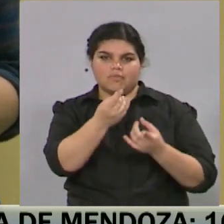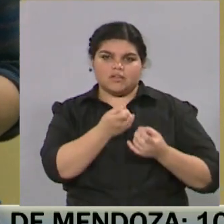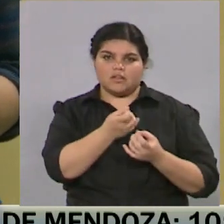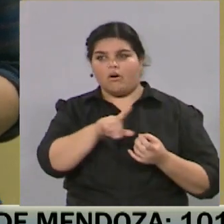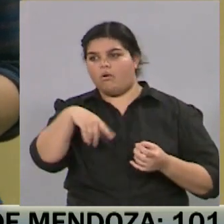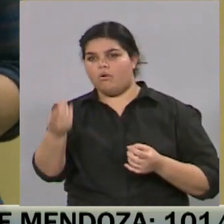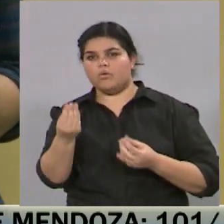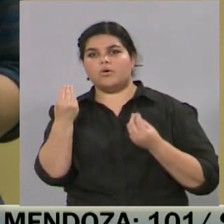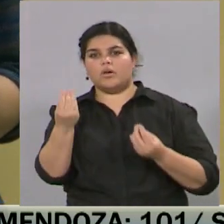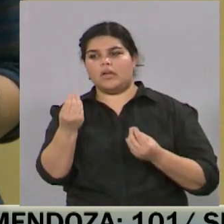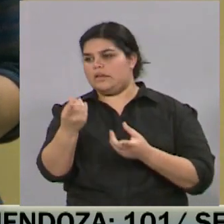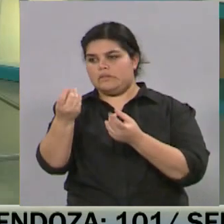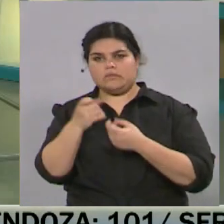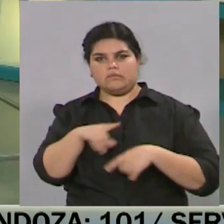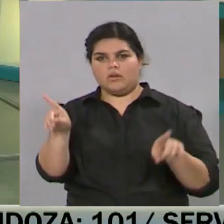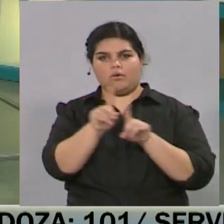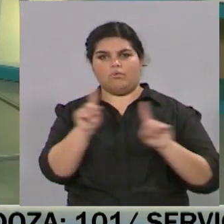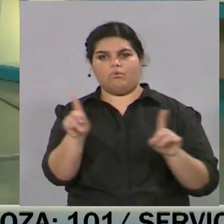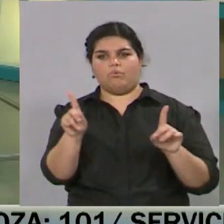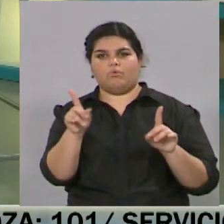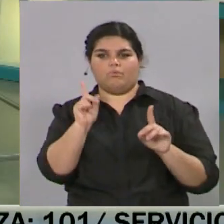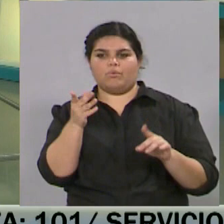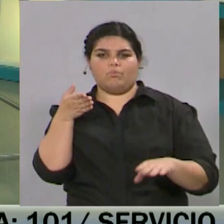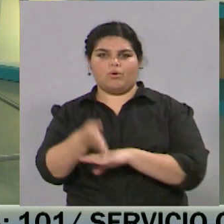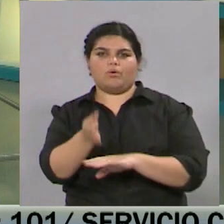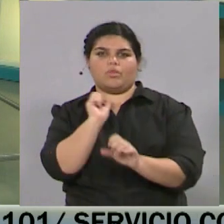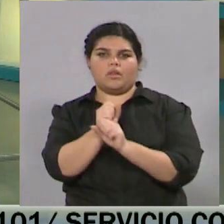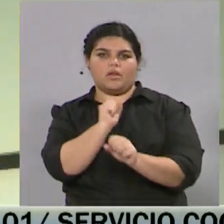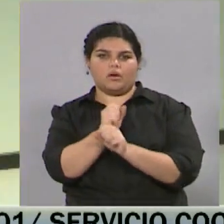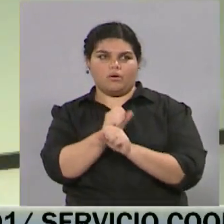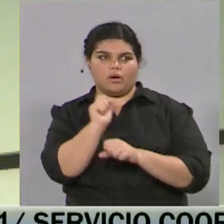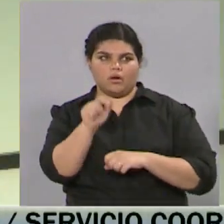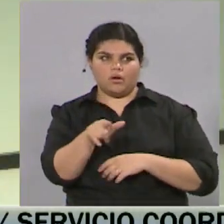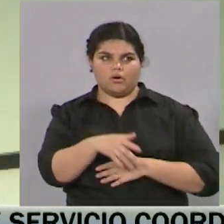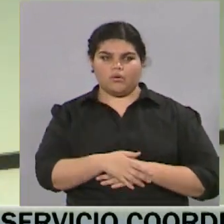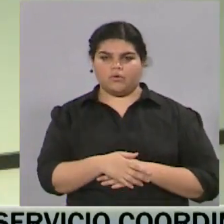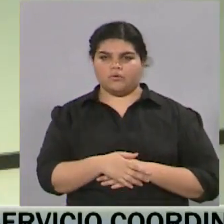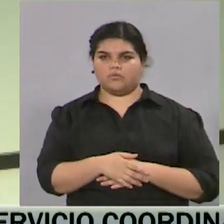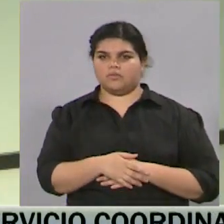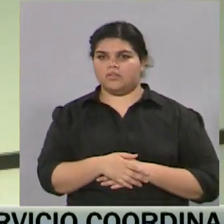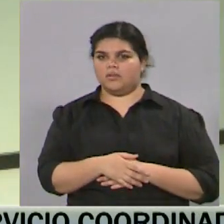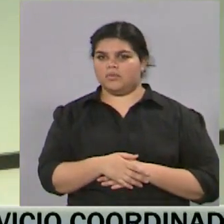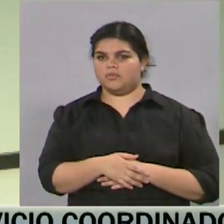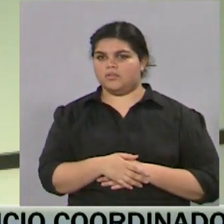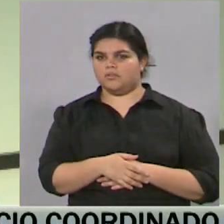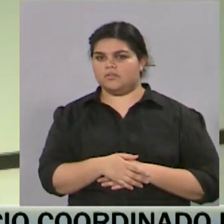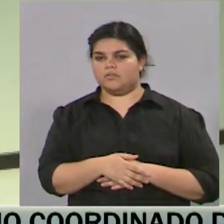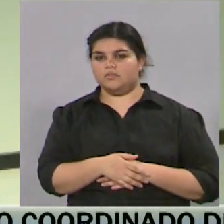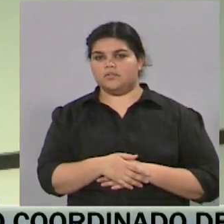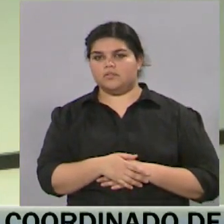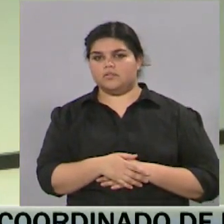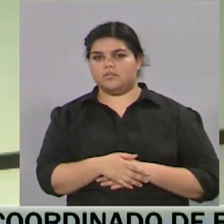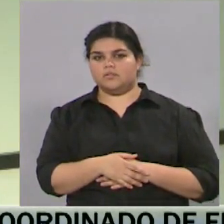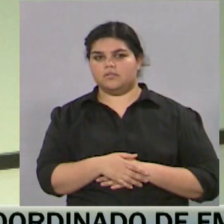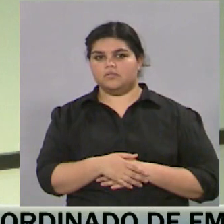que no es necesario para ingresar a un trabajo. Yo en realidad entiendo que los cupos no solucionan